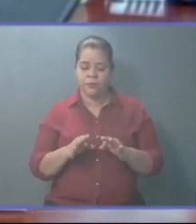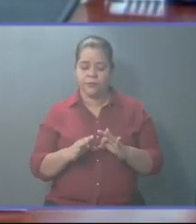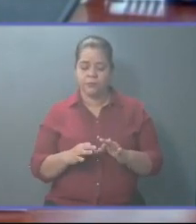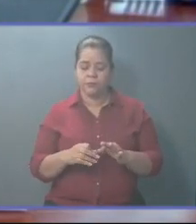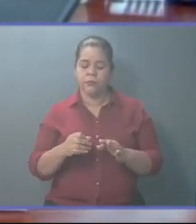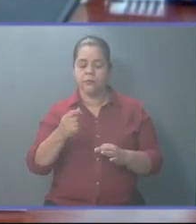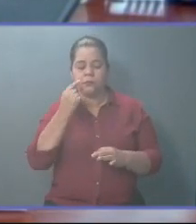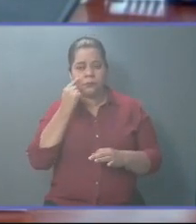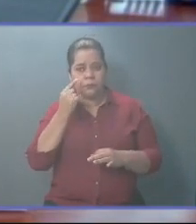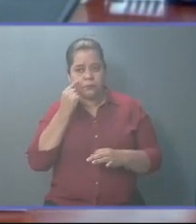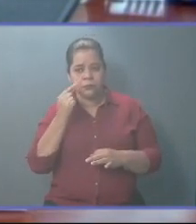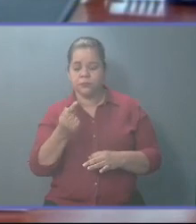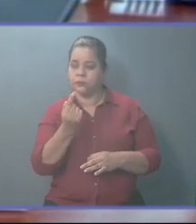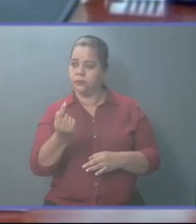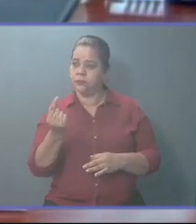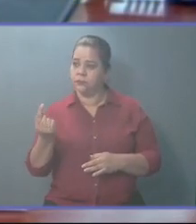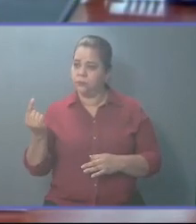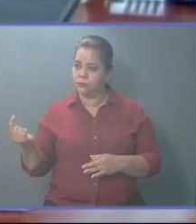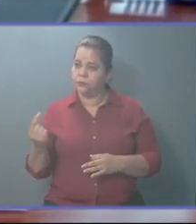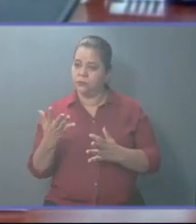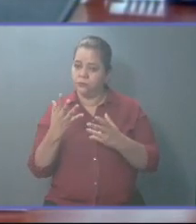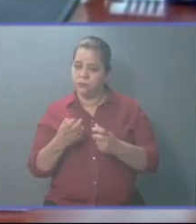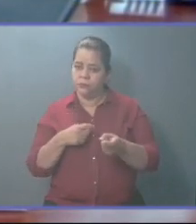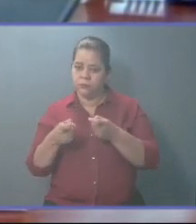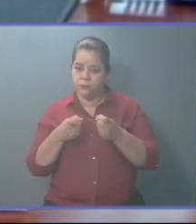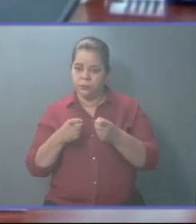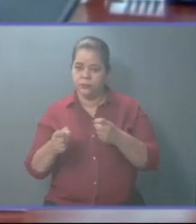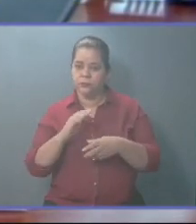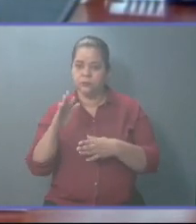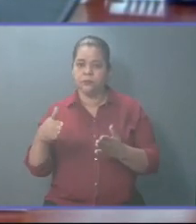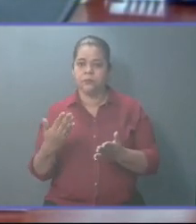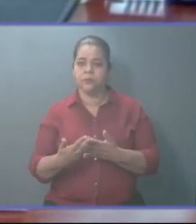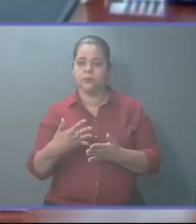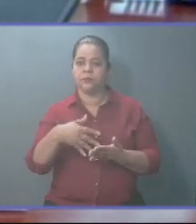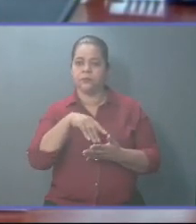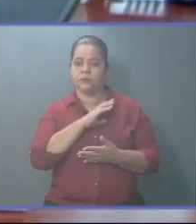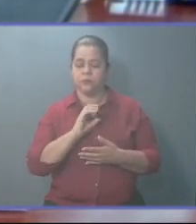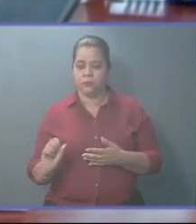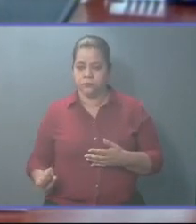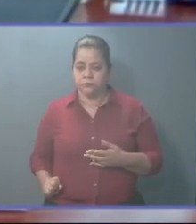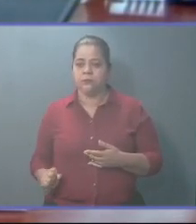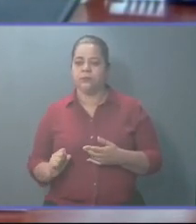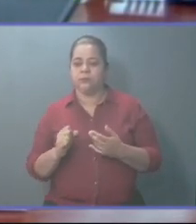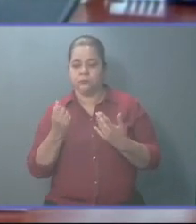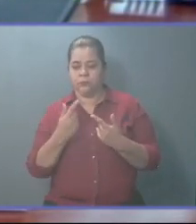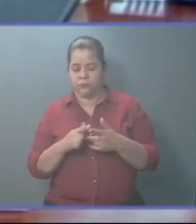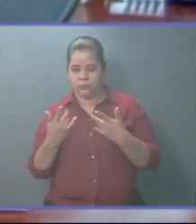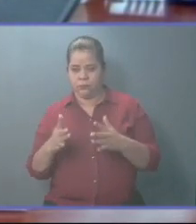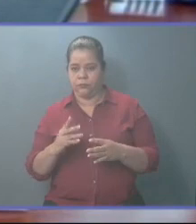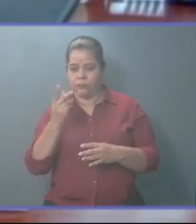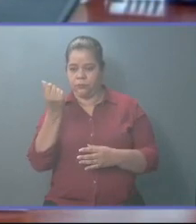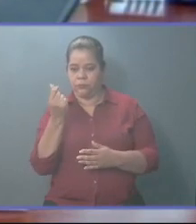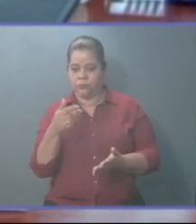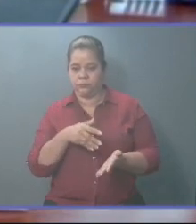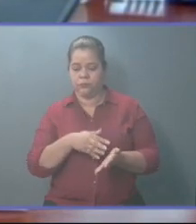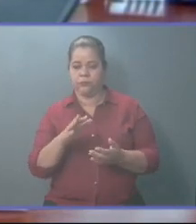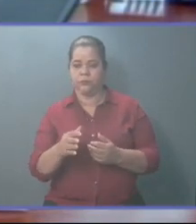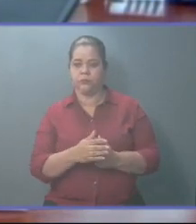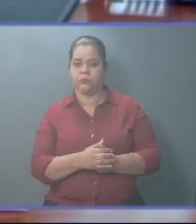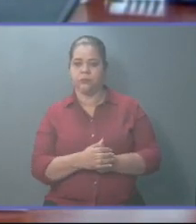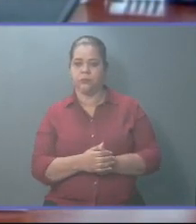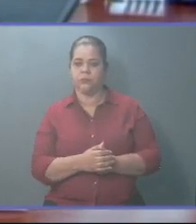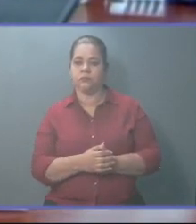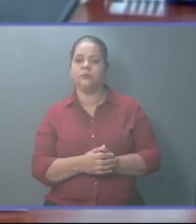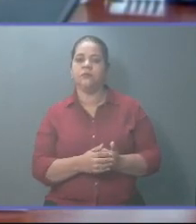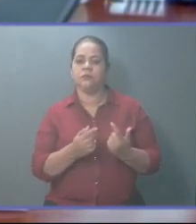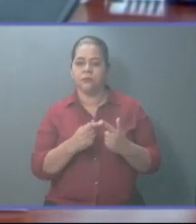ciudadana, de seguimiento ciudadano, de contraloría de parte de la población, con respecto a lo que se hace desde los fondos públicos, que son